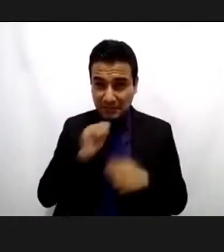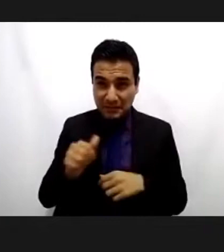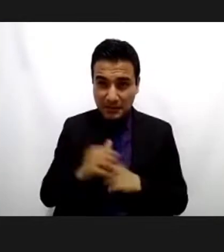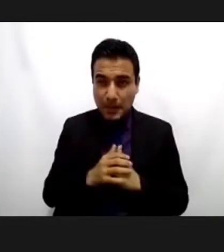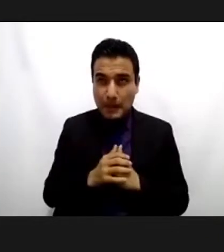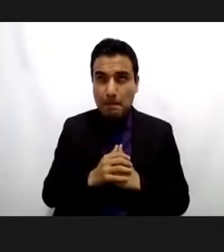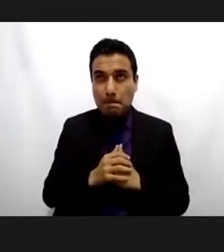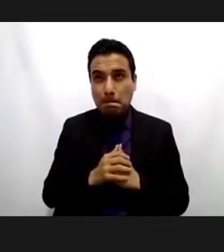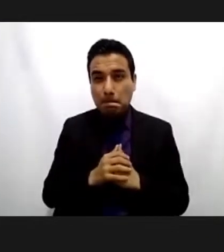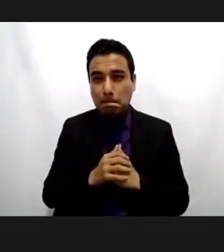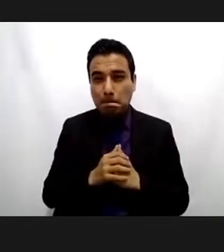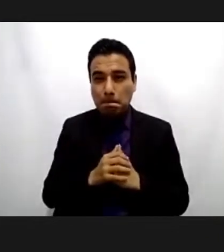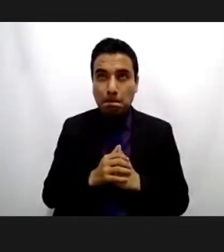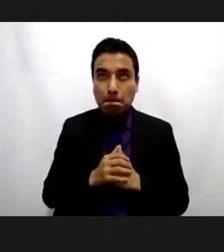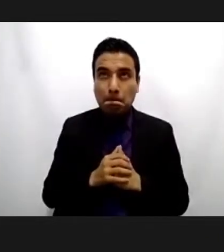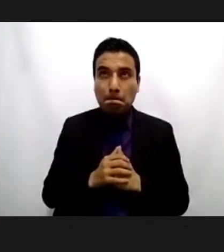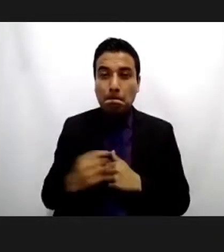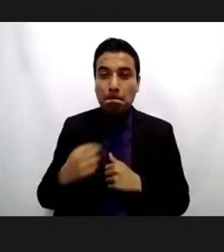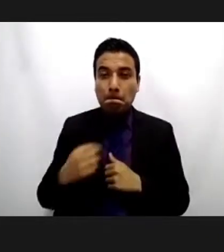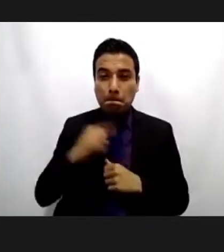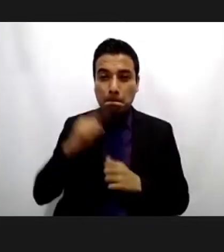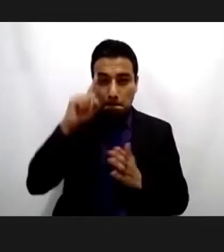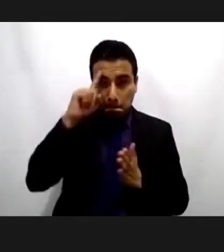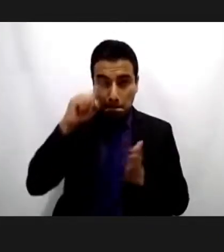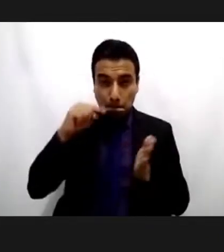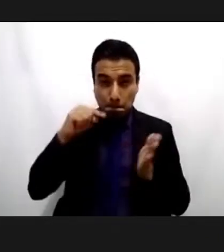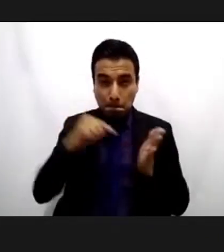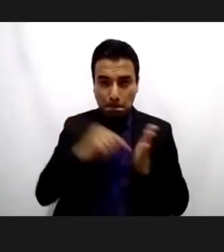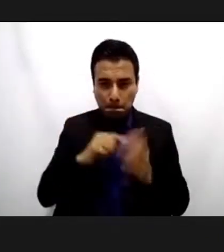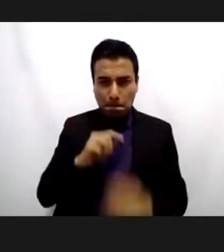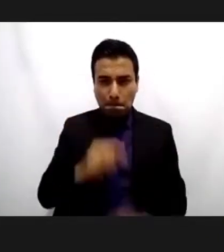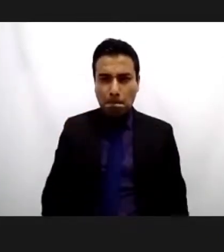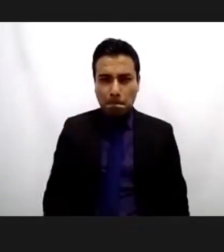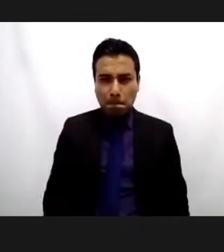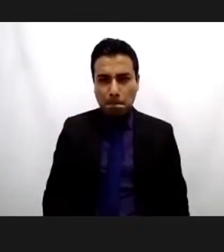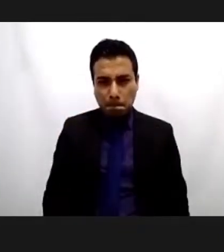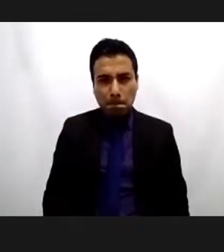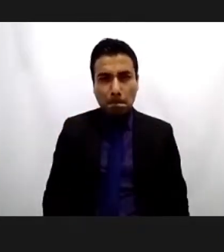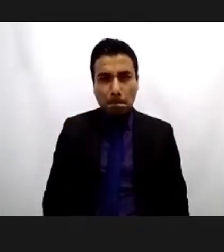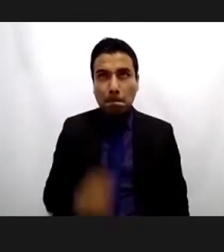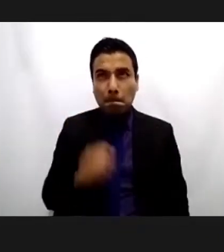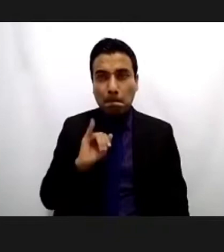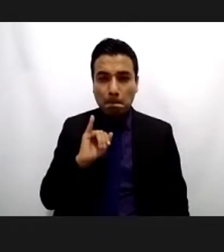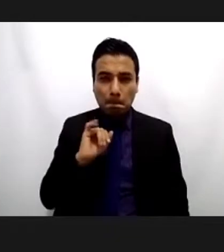Yo creo en realidad en que es una forma concluyente.